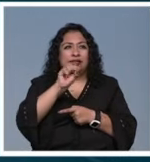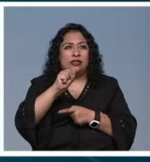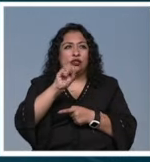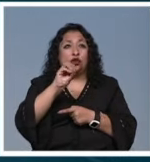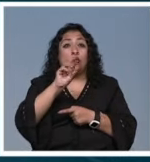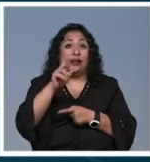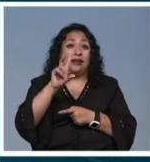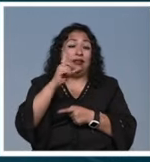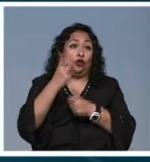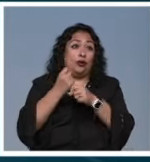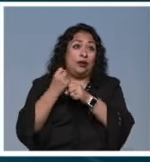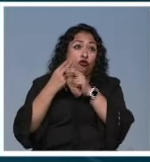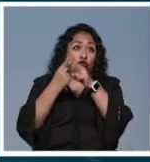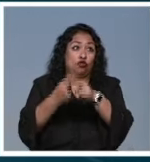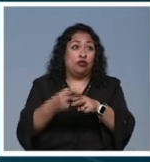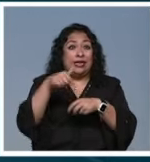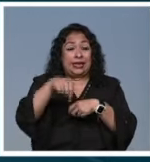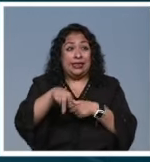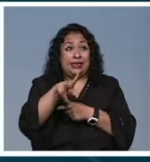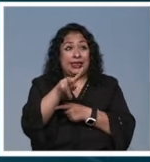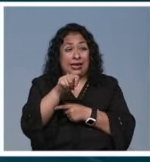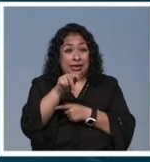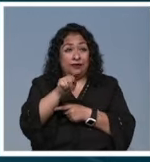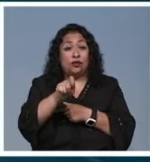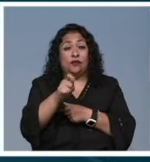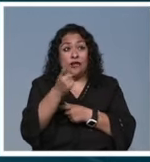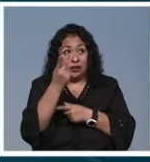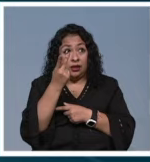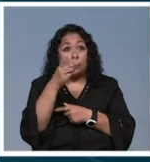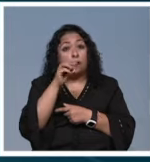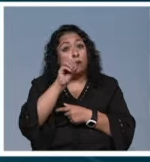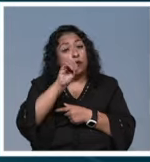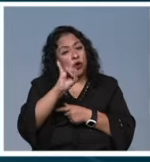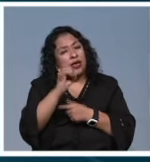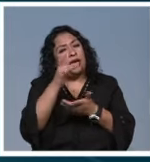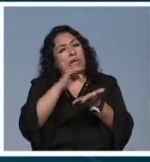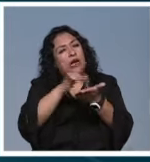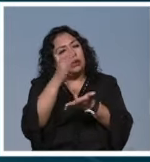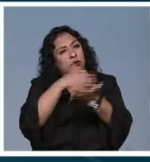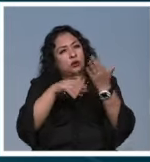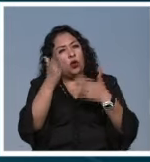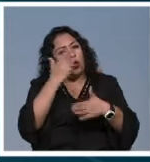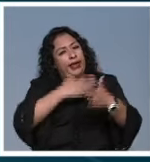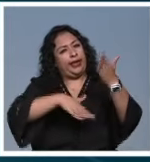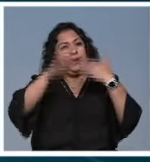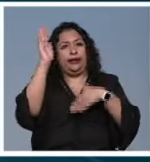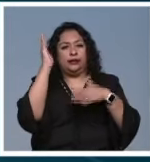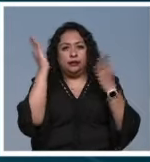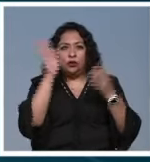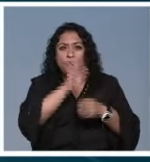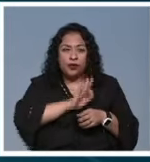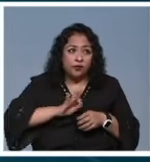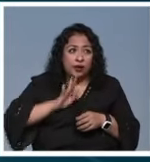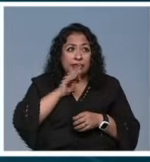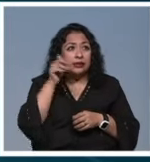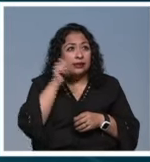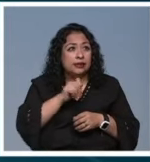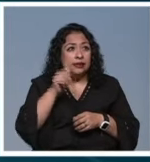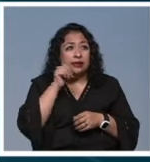31 años en esta televisora, en Canal 22. Moy, muchas gracias por todo, mucho éxito y enhorabuena. Siempre